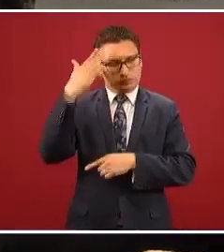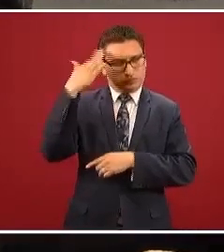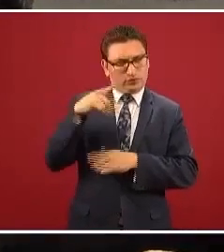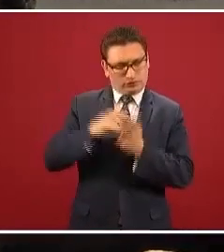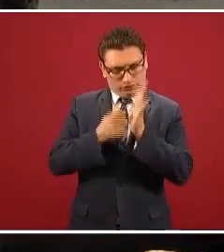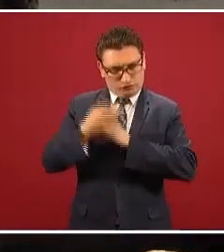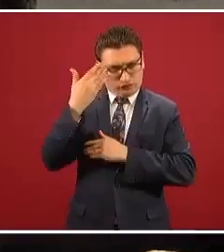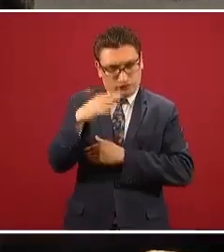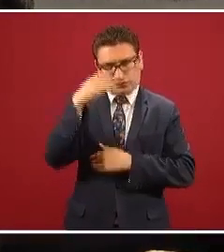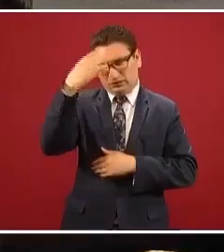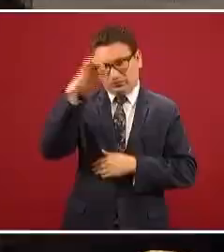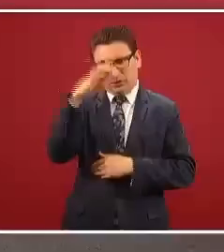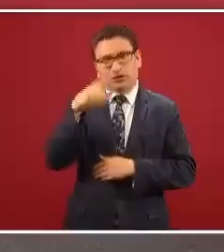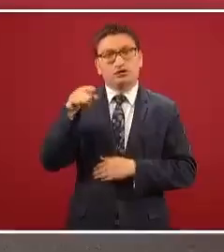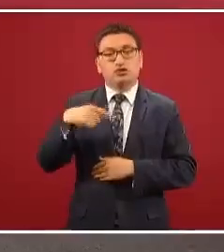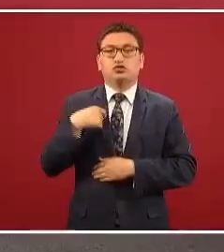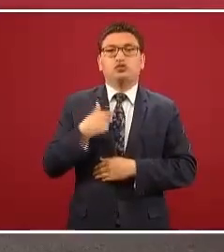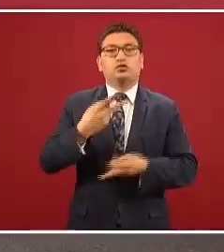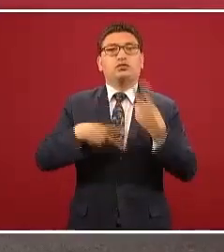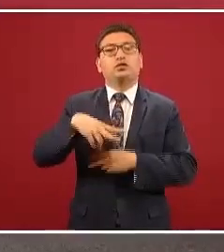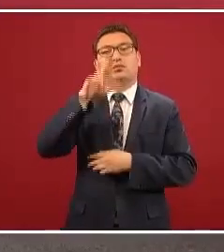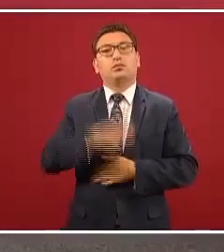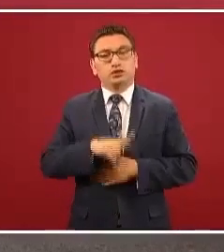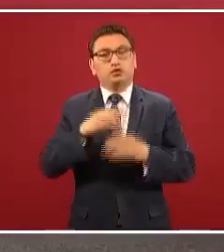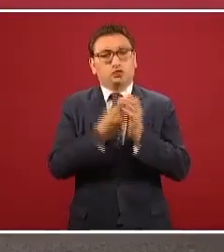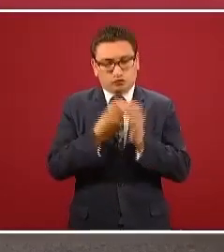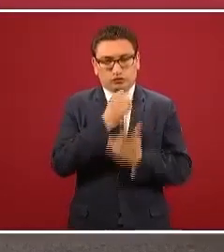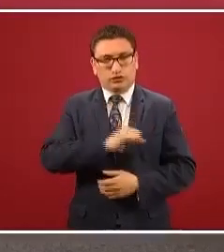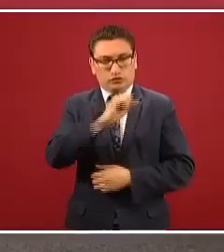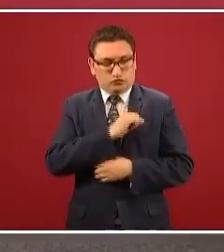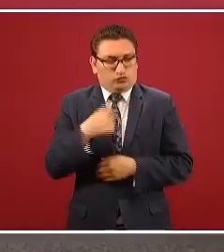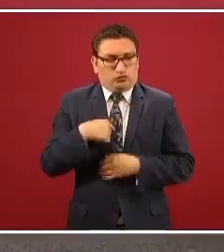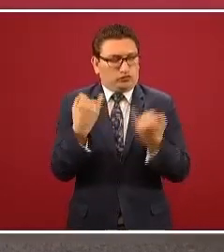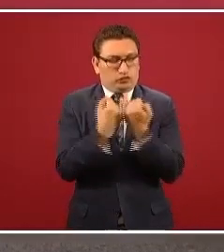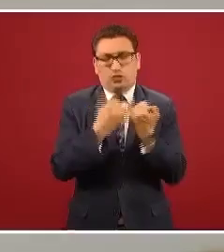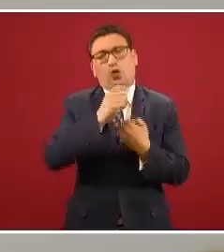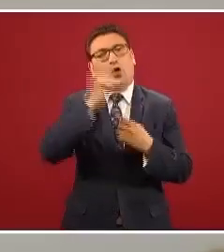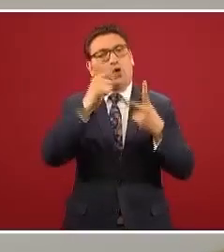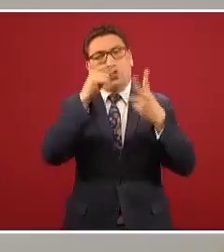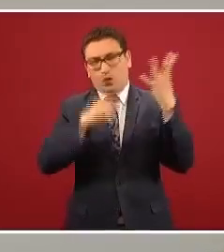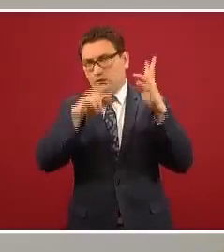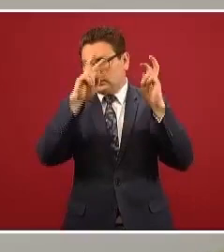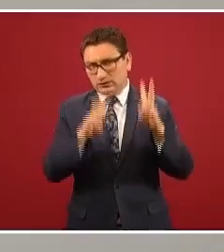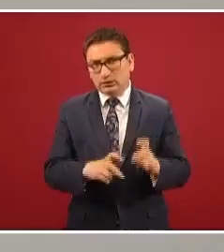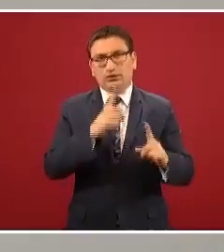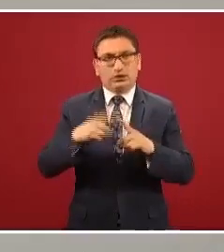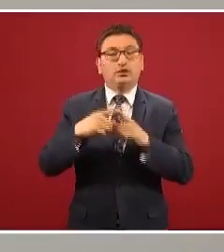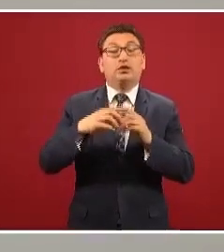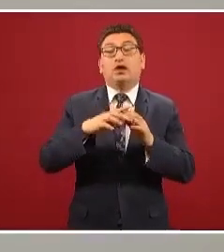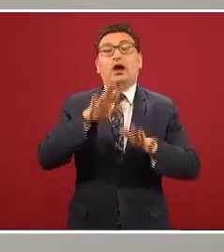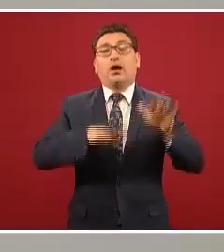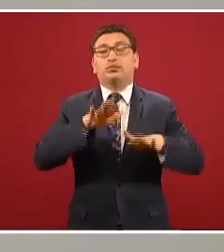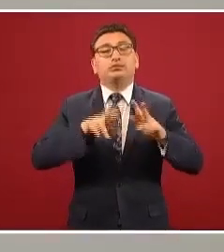técnico. Y dado que yo vengo aquí los martes al Pulso de la Salud y también comento otros temas que se prestan a debate